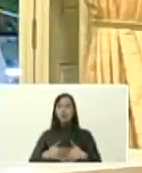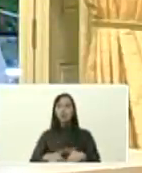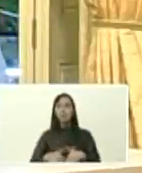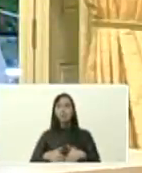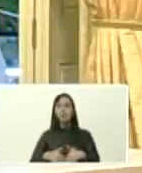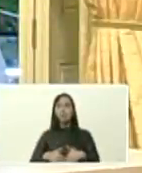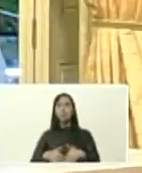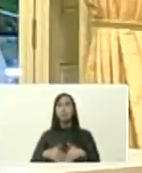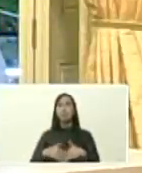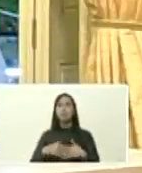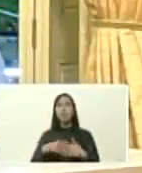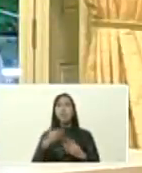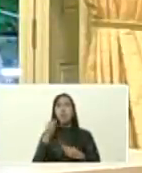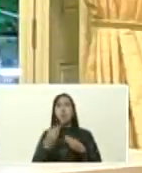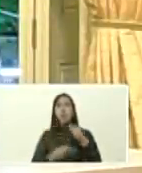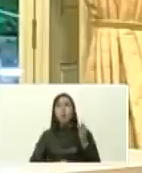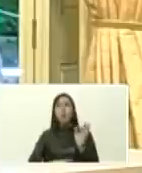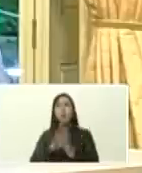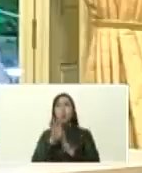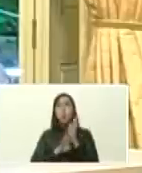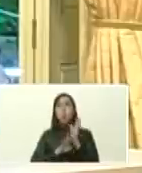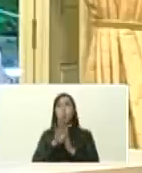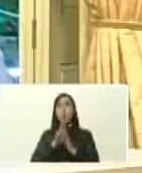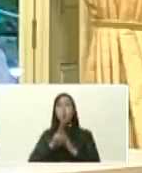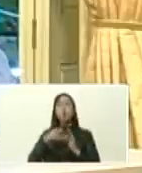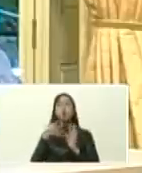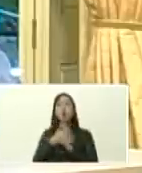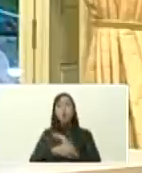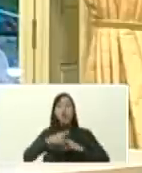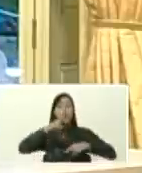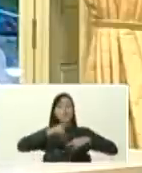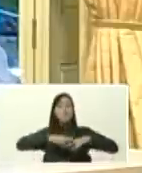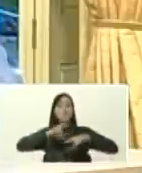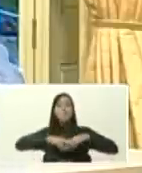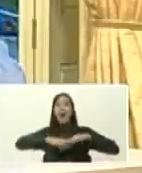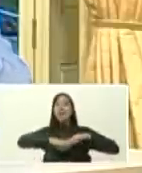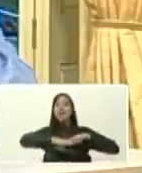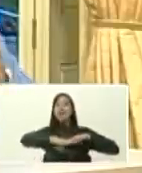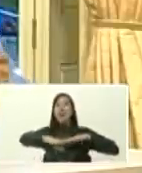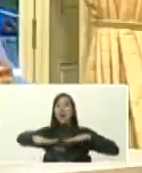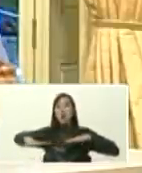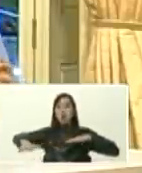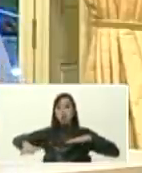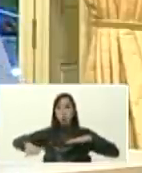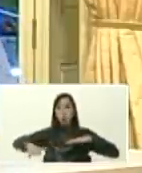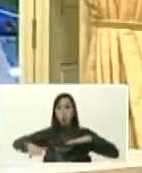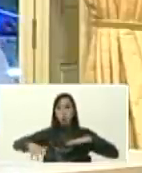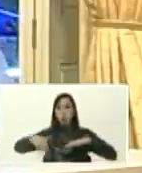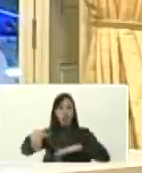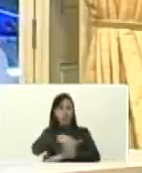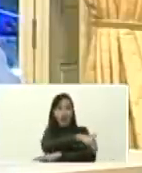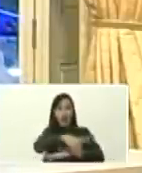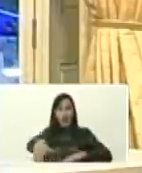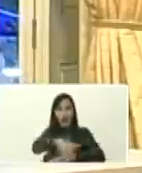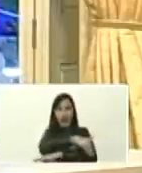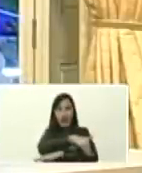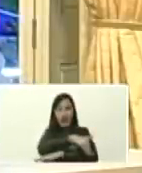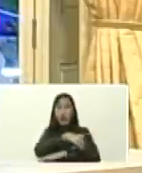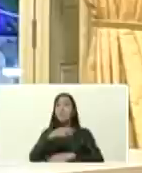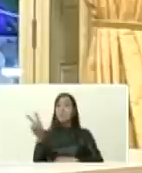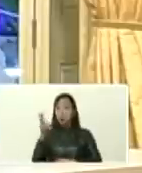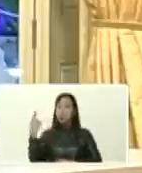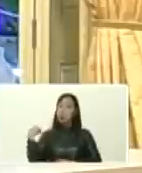de procesamiento del manto asfáltico. Venezuela tiene de todo, compadre. Venezuela tiene con